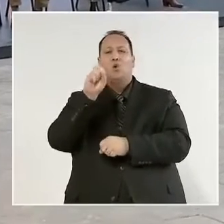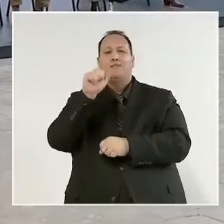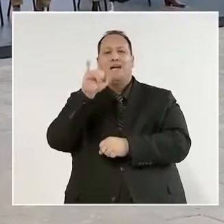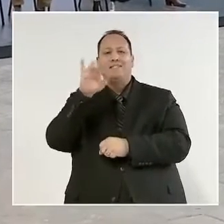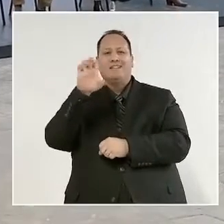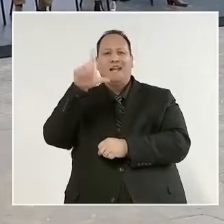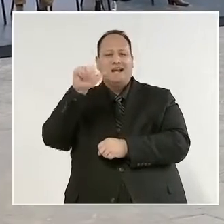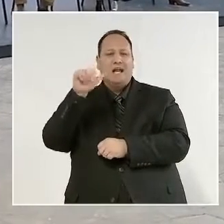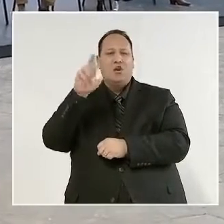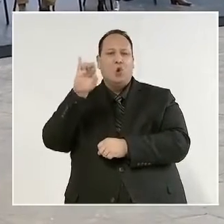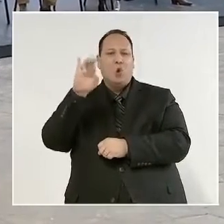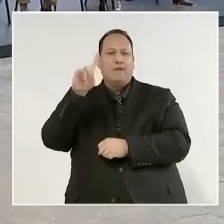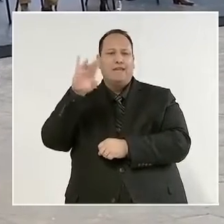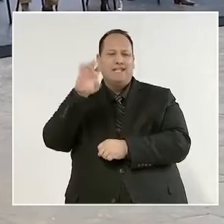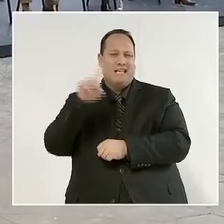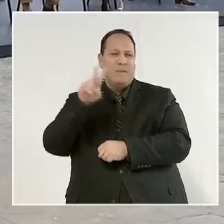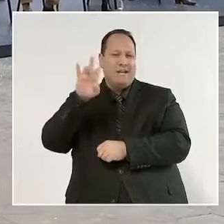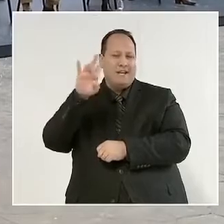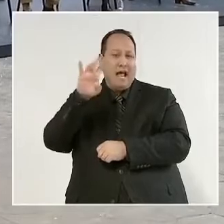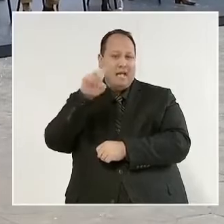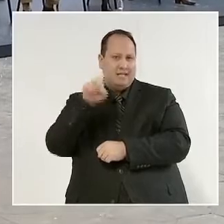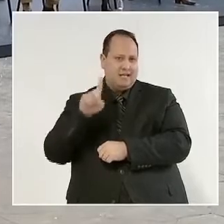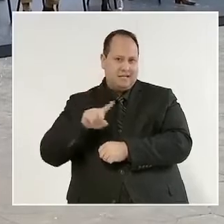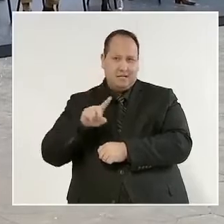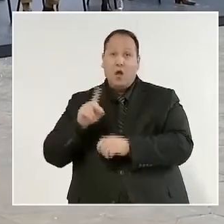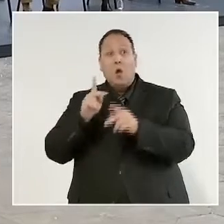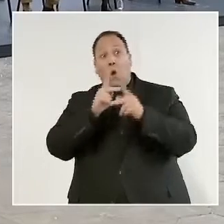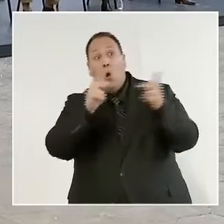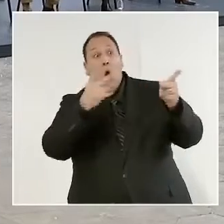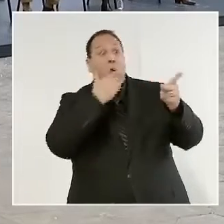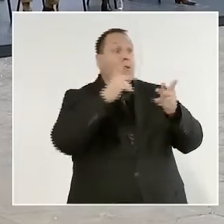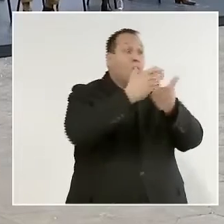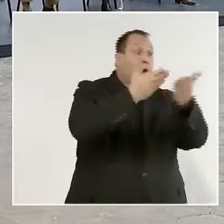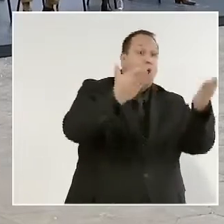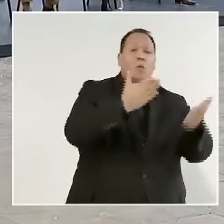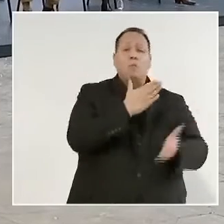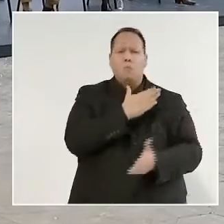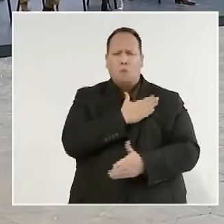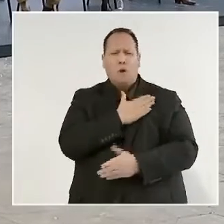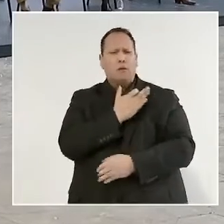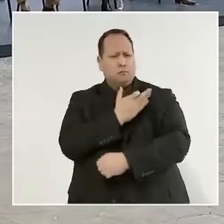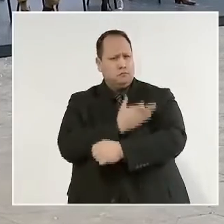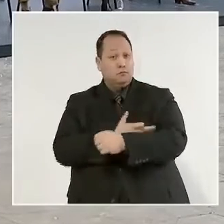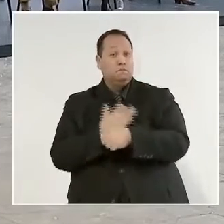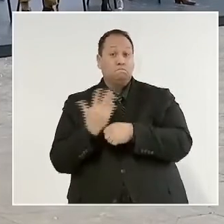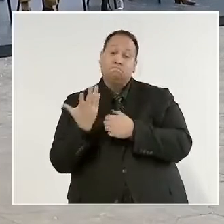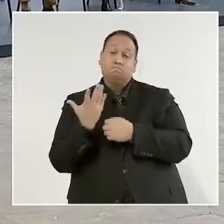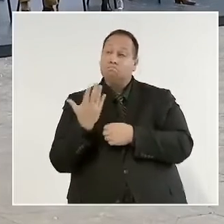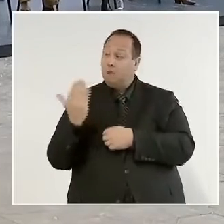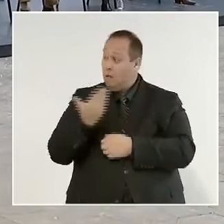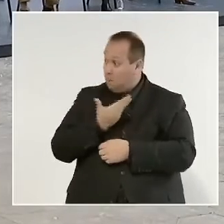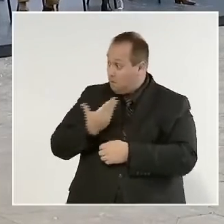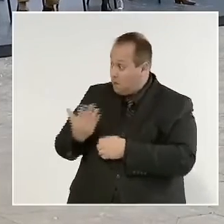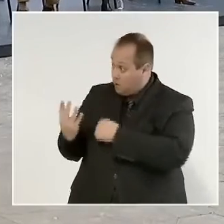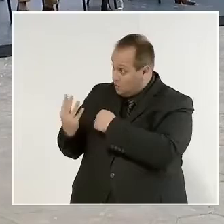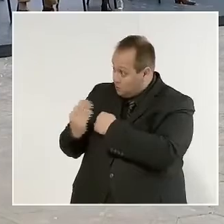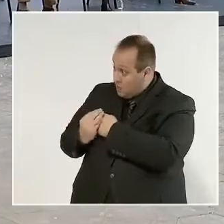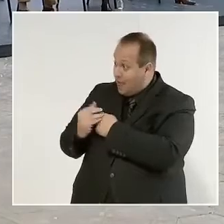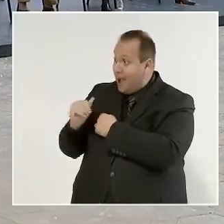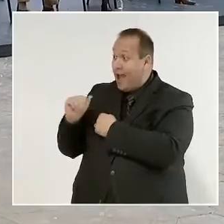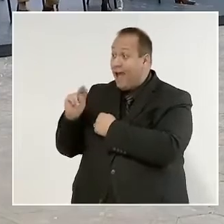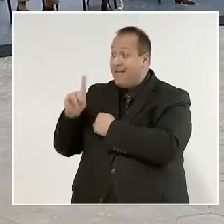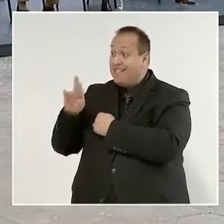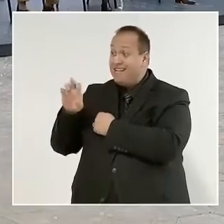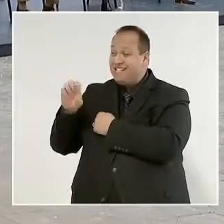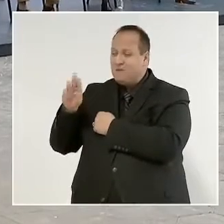Velázquez. Muy buenas tardes, tengan todas y todos ustedes. Con su permiso, señor presidente Andrés Manuel